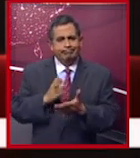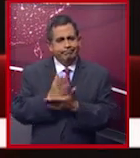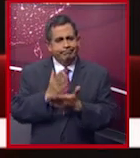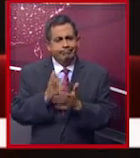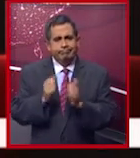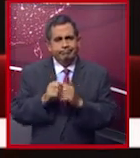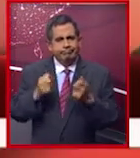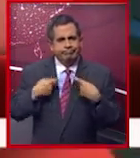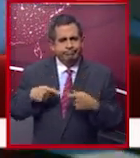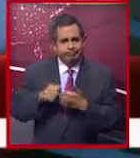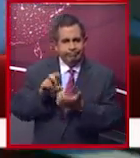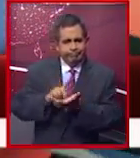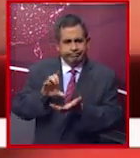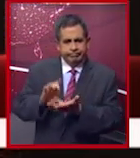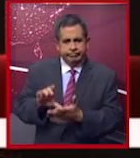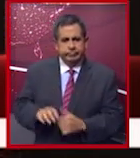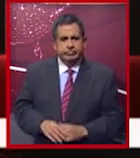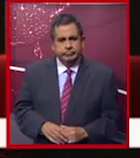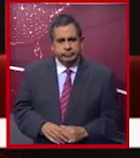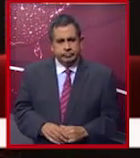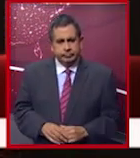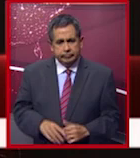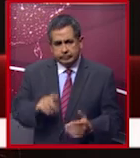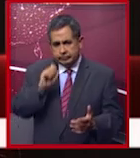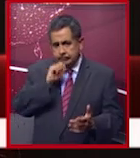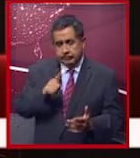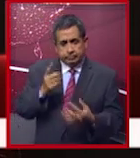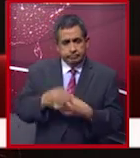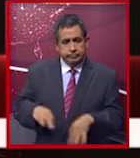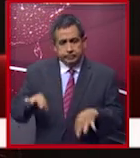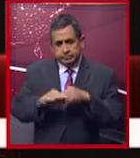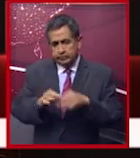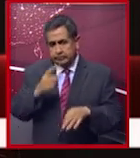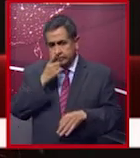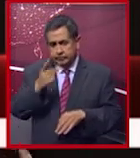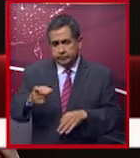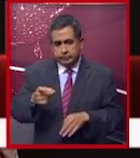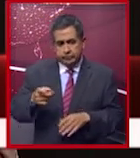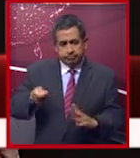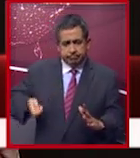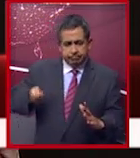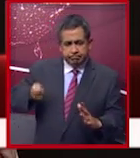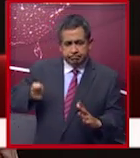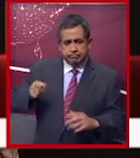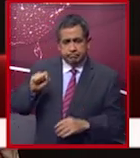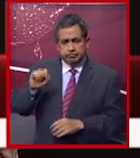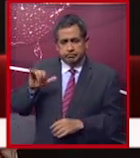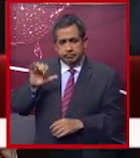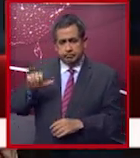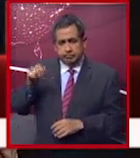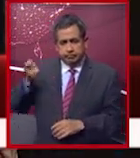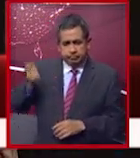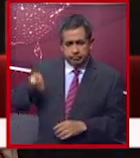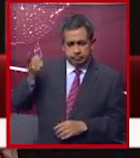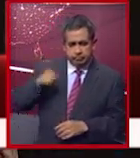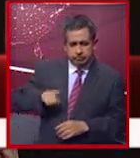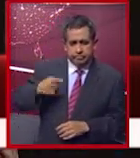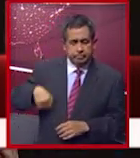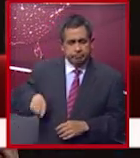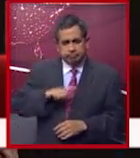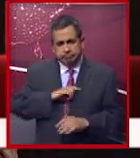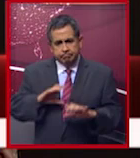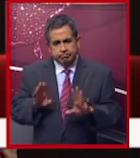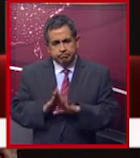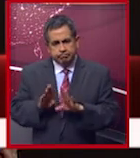con discapacidad. También es importante decir que la sentencia emitida por la Suprema Corte de Justicia de la